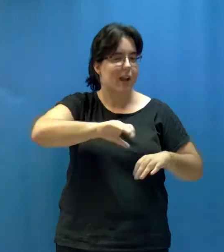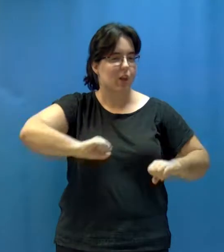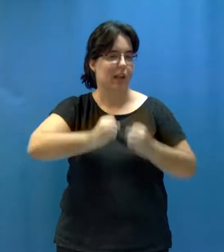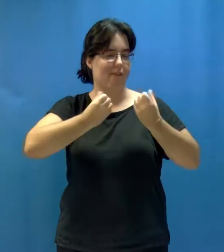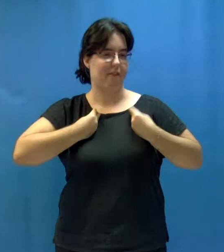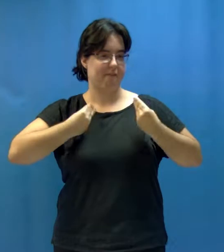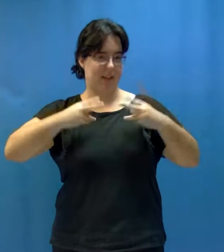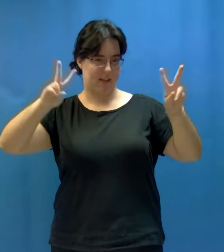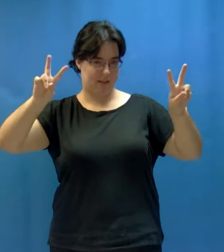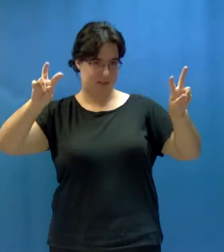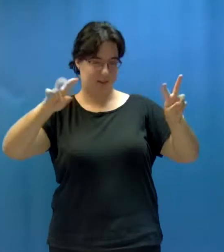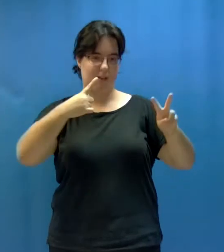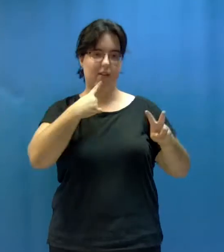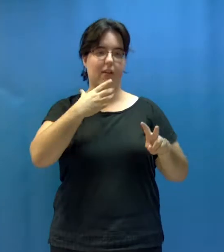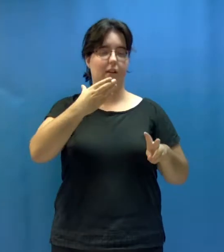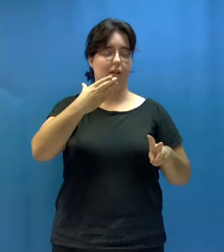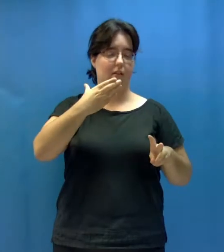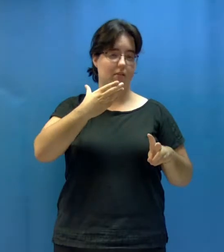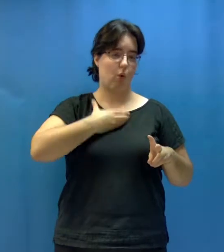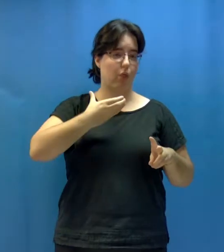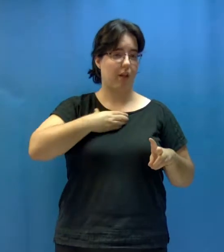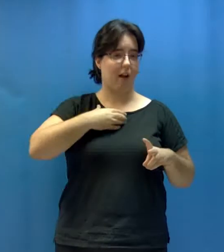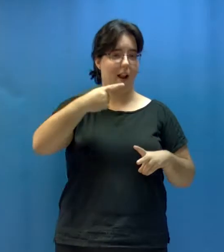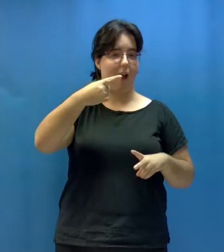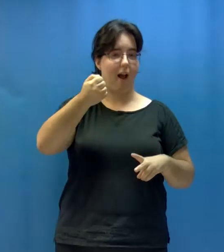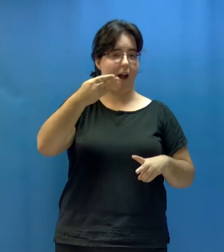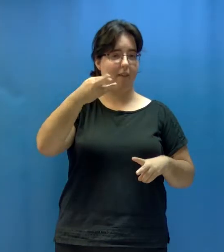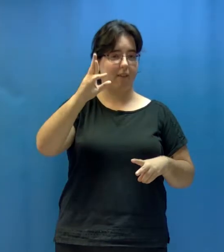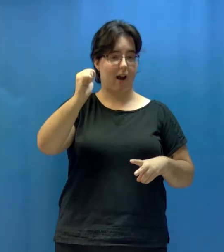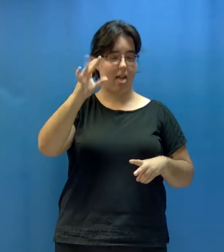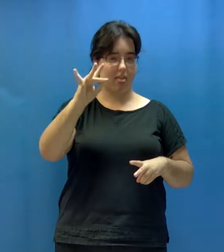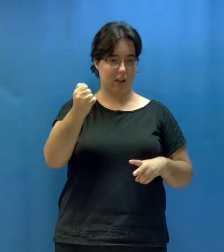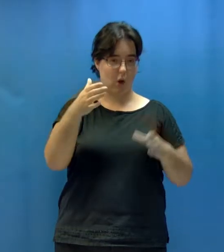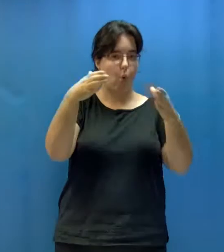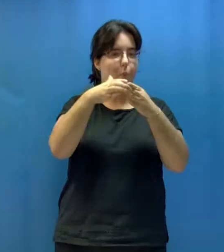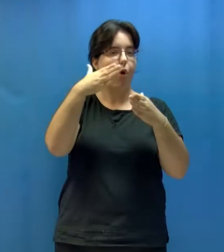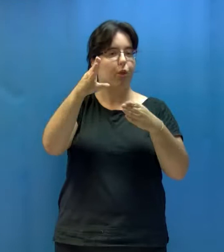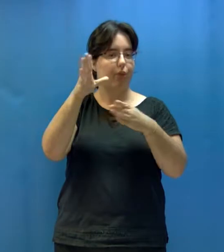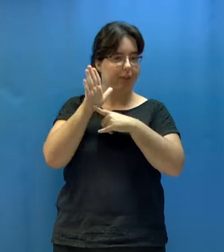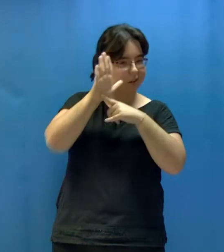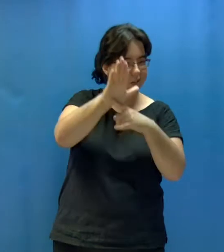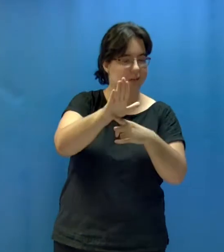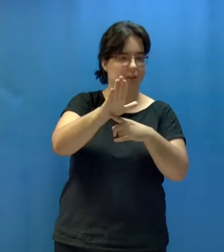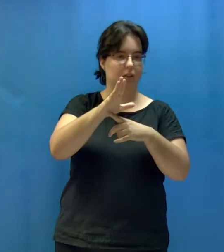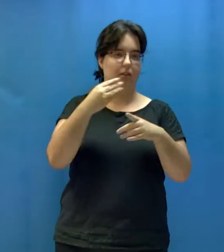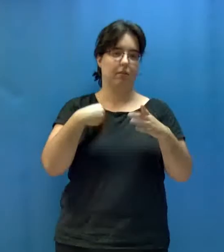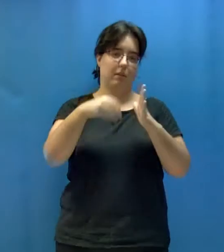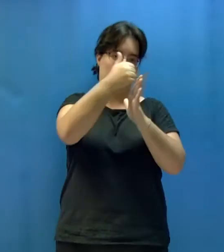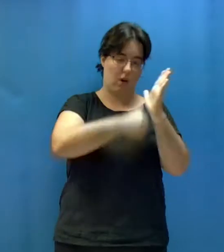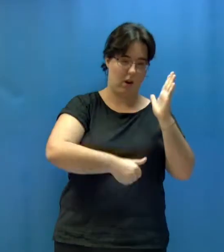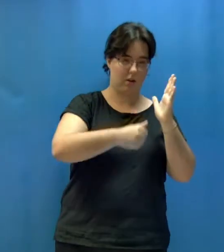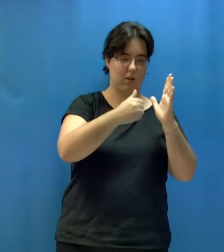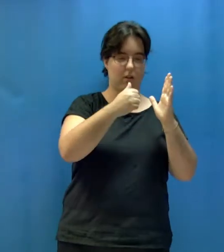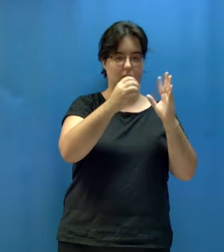formula la señora concejala doña Cristina Gavardá, concejala del Grupo Municipal Ciudadanos, de conformidad con el artículo 83 del Reglamento Orgánico, propone la